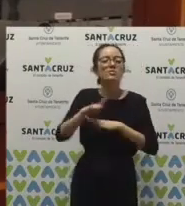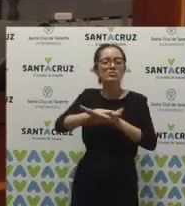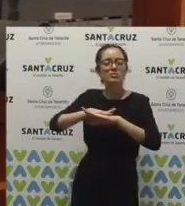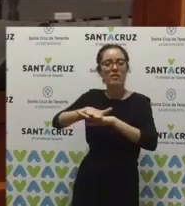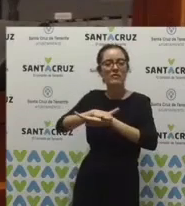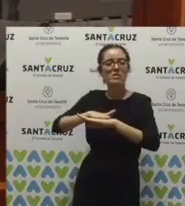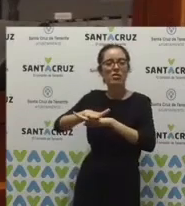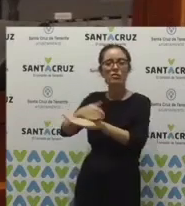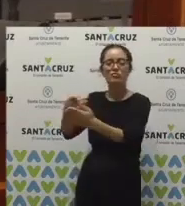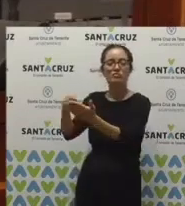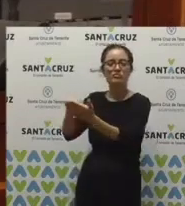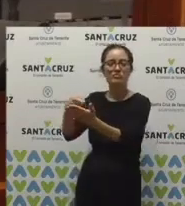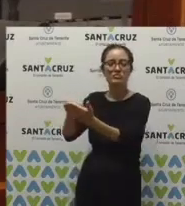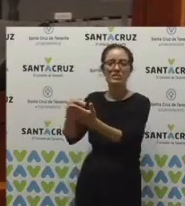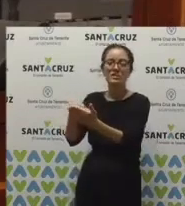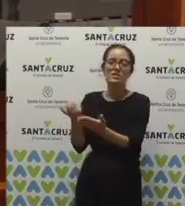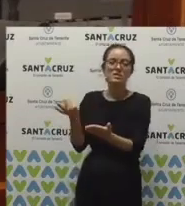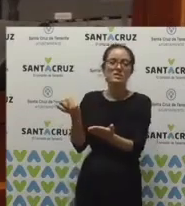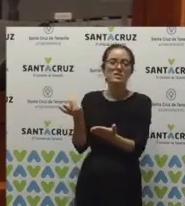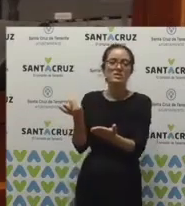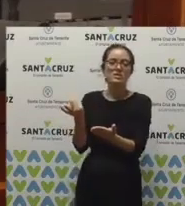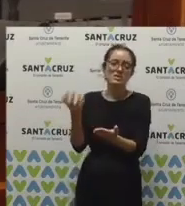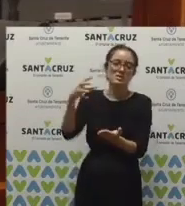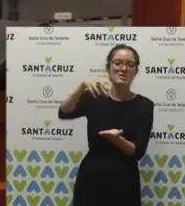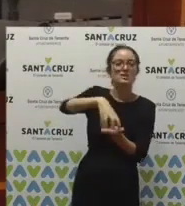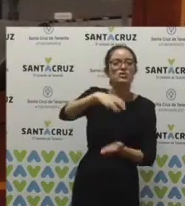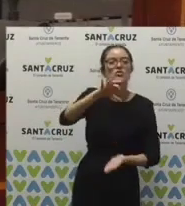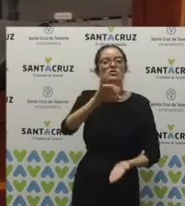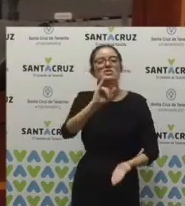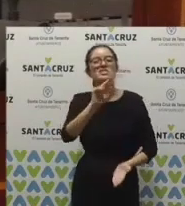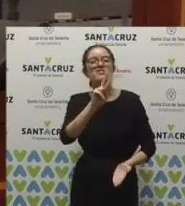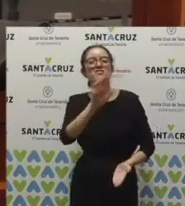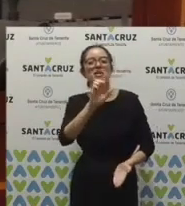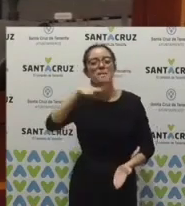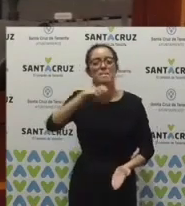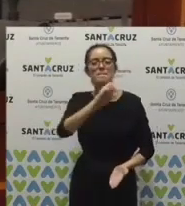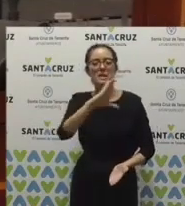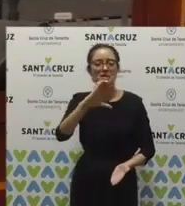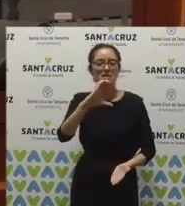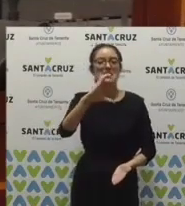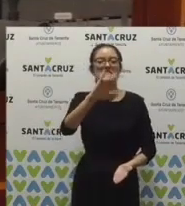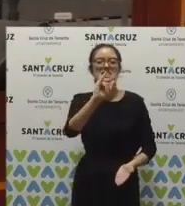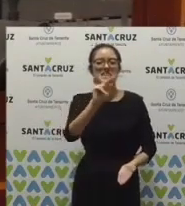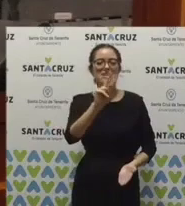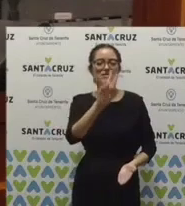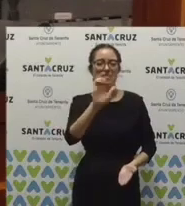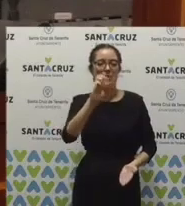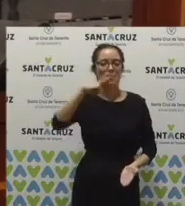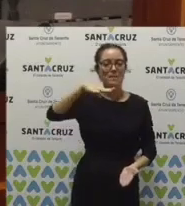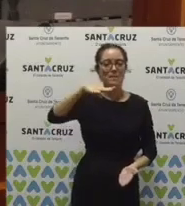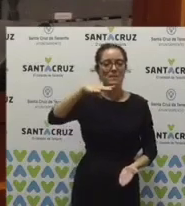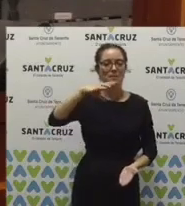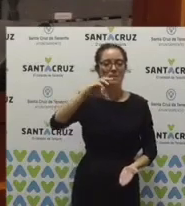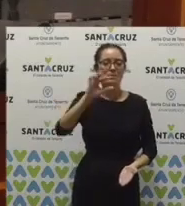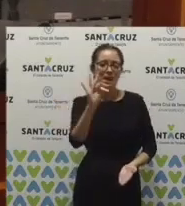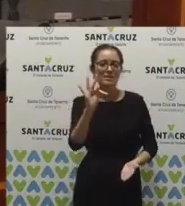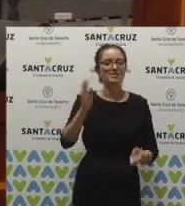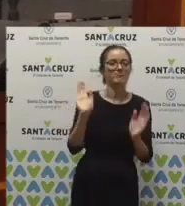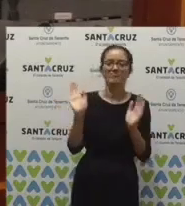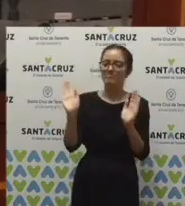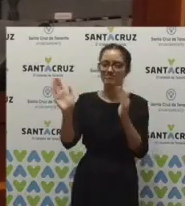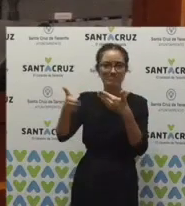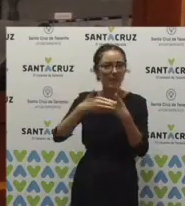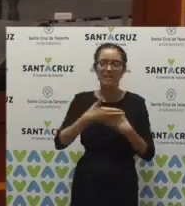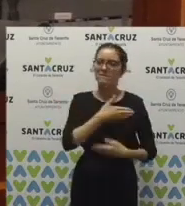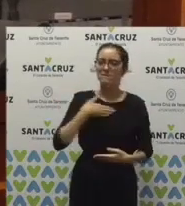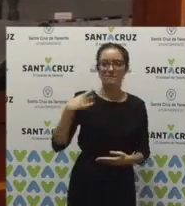evitar el cierre del cidemat muy al contrario mantener y ampliar las actividades que desarrolla